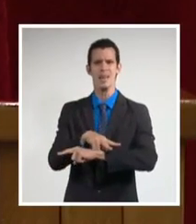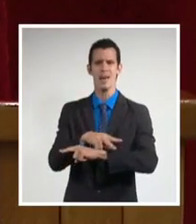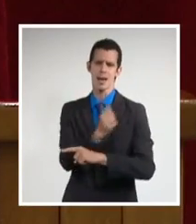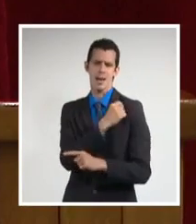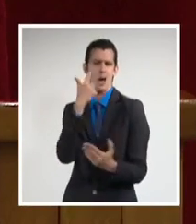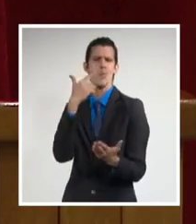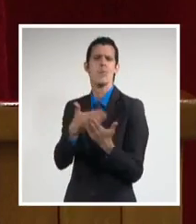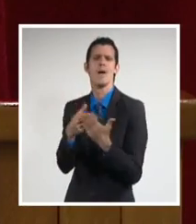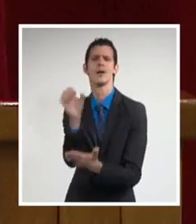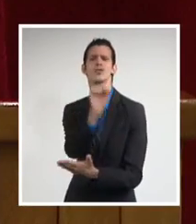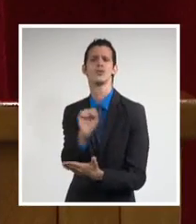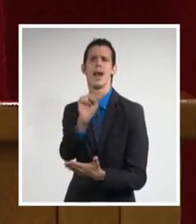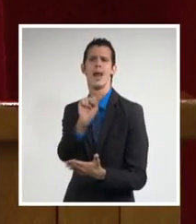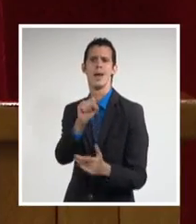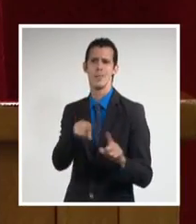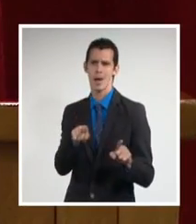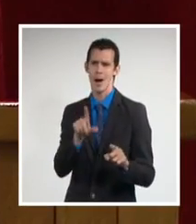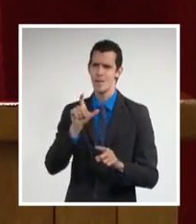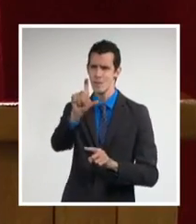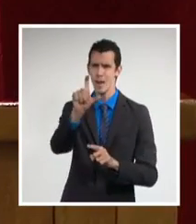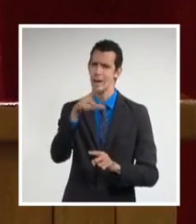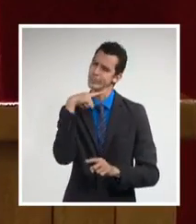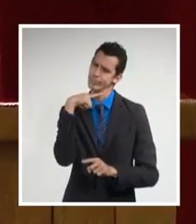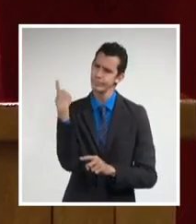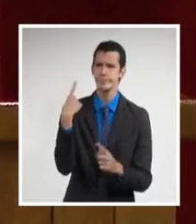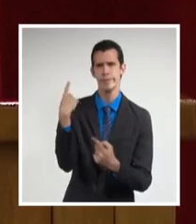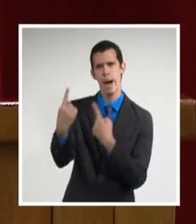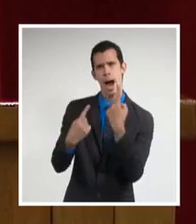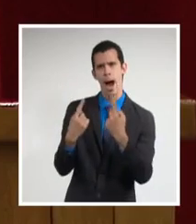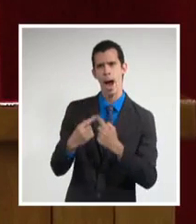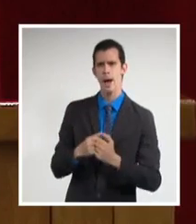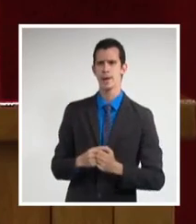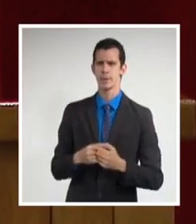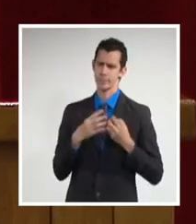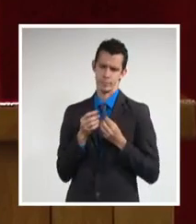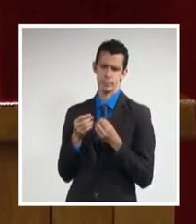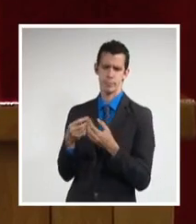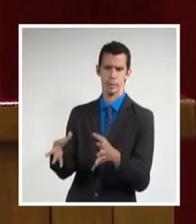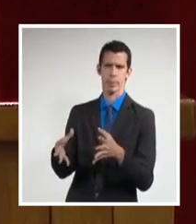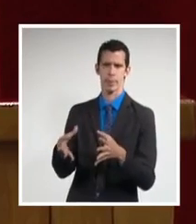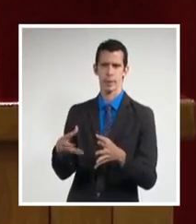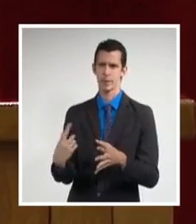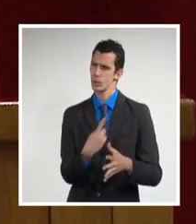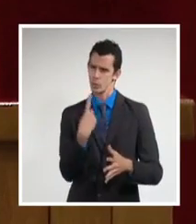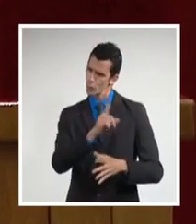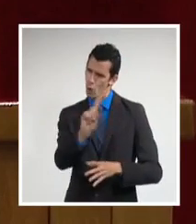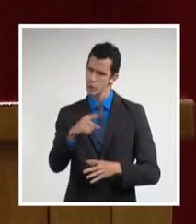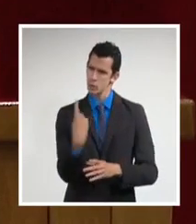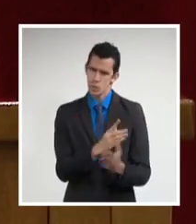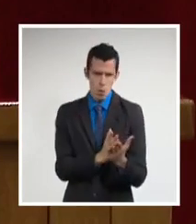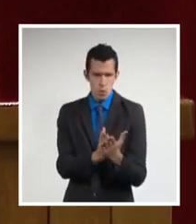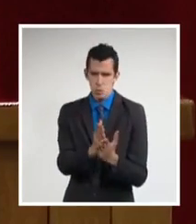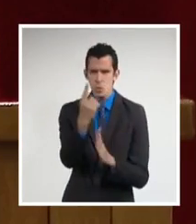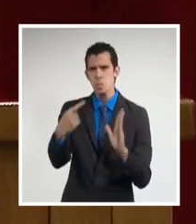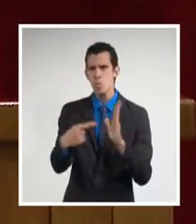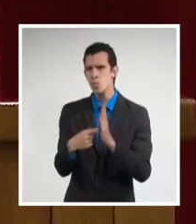no podemos ignorar, pero siempre atemperándonos a lo que singulariza nuestra experiencia concreta: